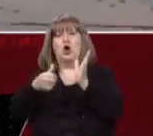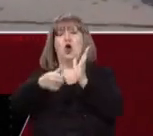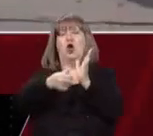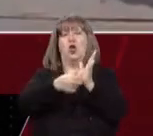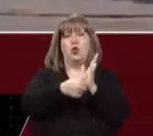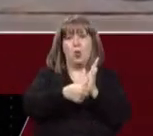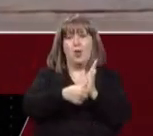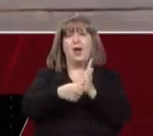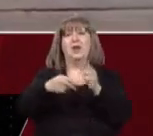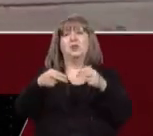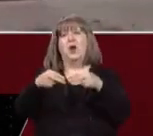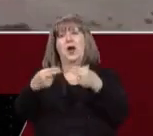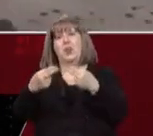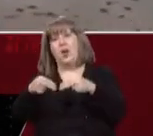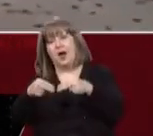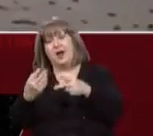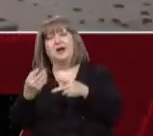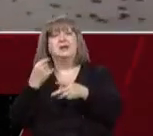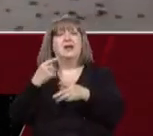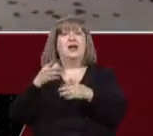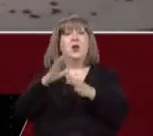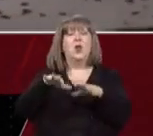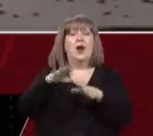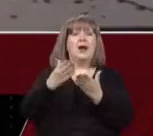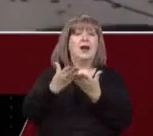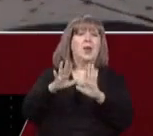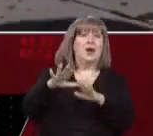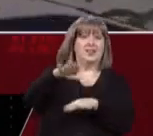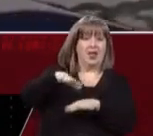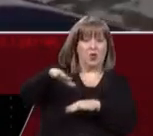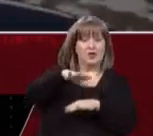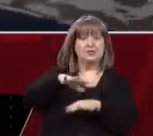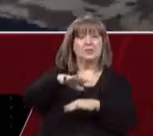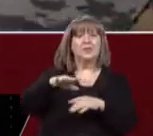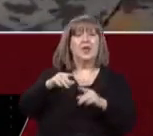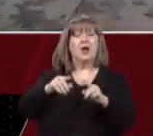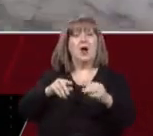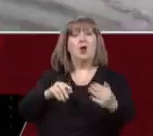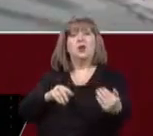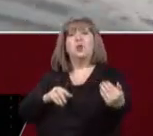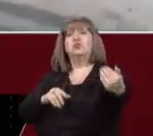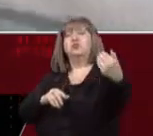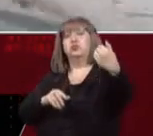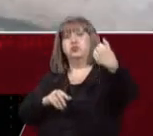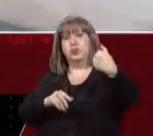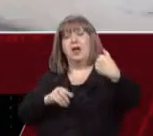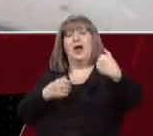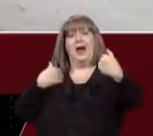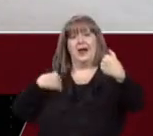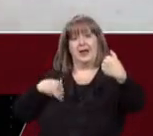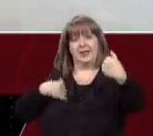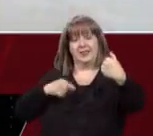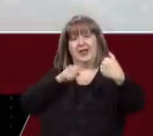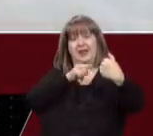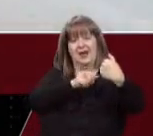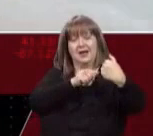y de aduana en la aduana de Libertadores en el complejo Libertadores y aquellos que se encuentren ingresando a la Argentina lo tienen que